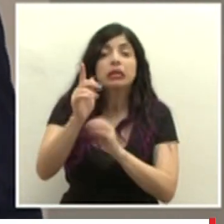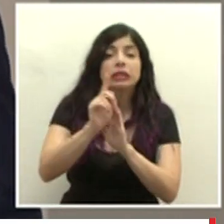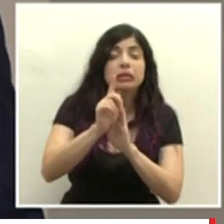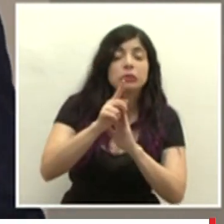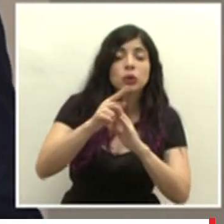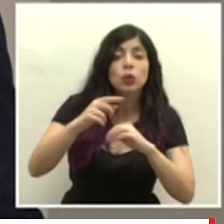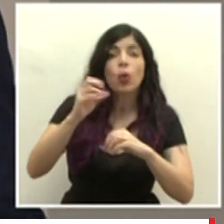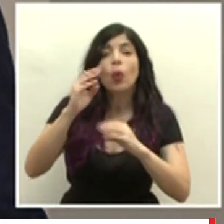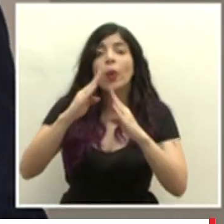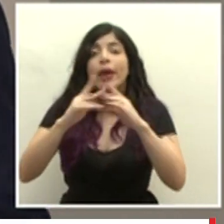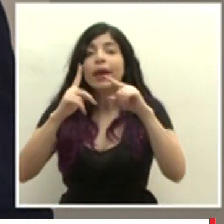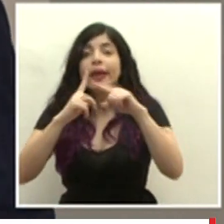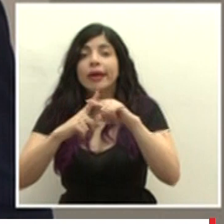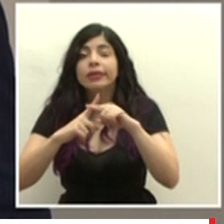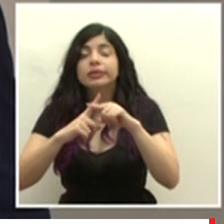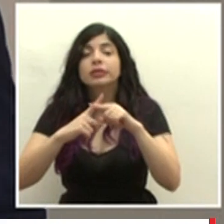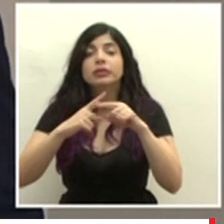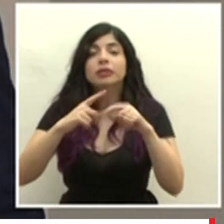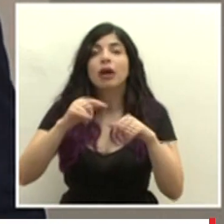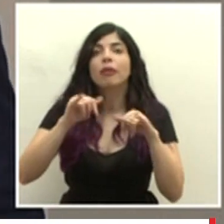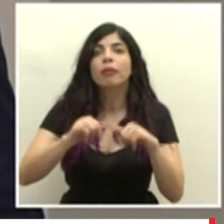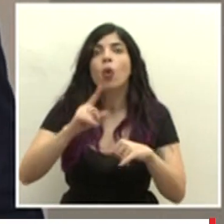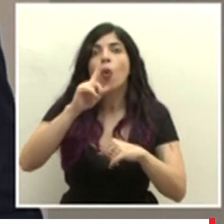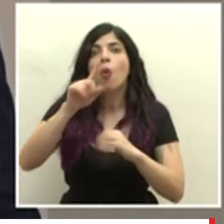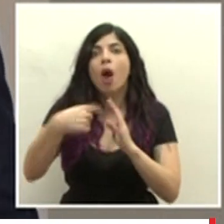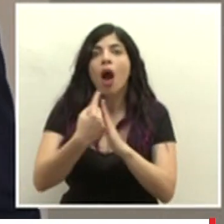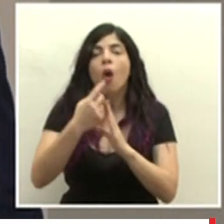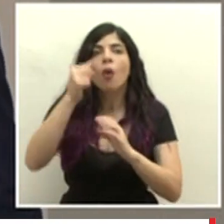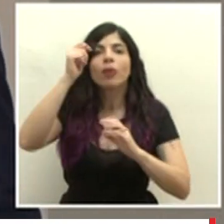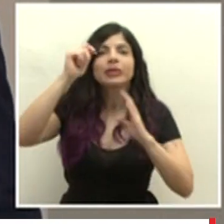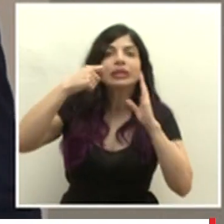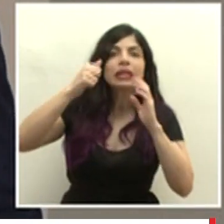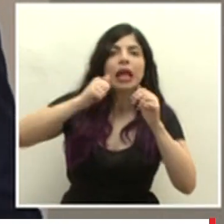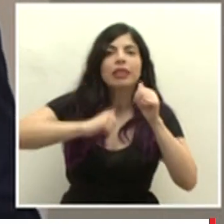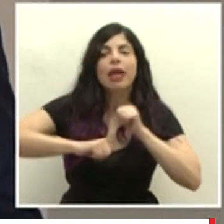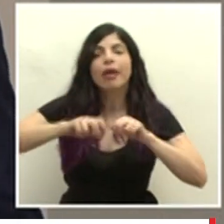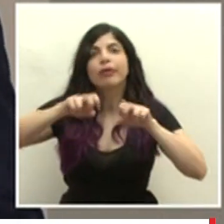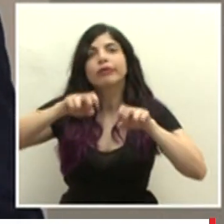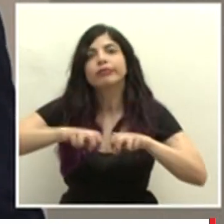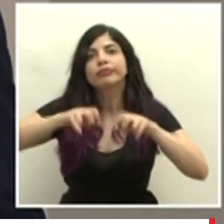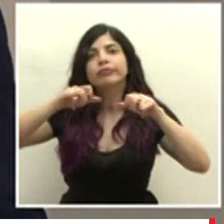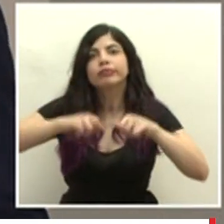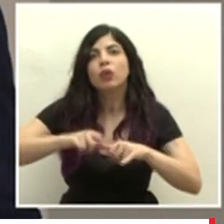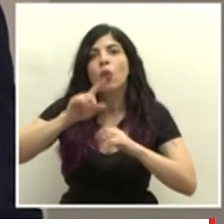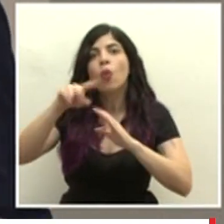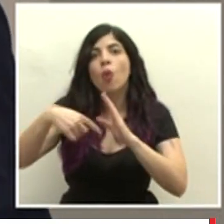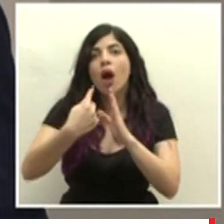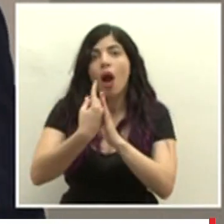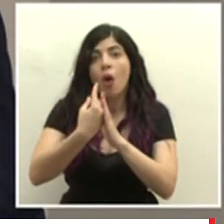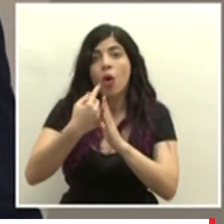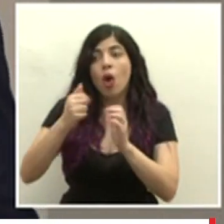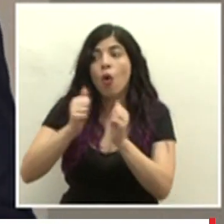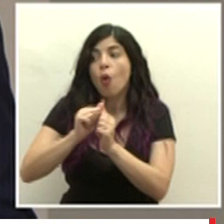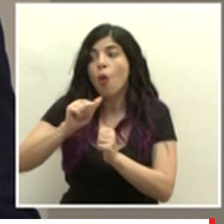más, en una iglesia, en donde usted está una hora, en un cine, en un teatro, donde usted está bastante tiempo ahí al lado de otra persona, ahí